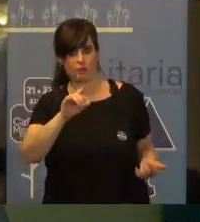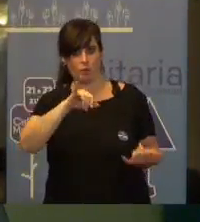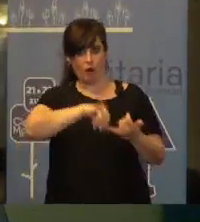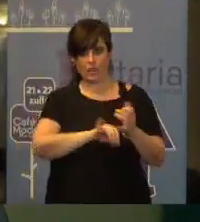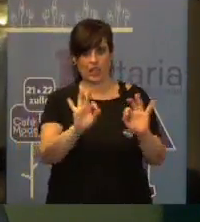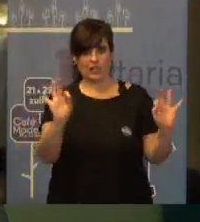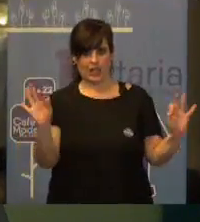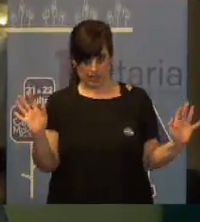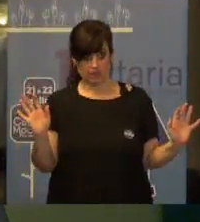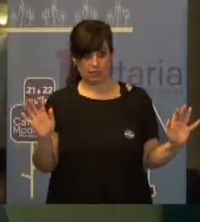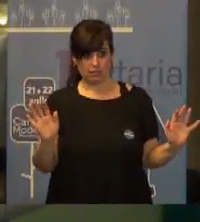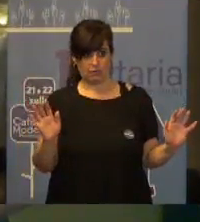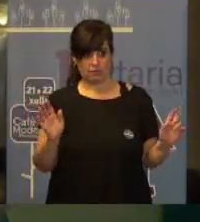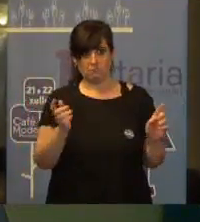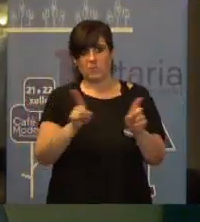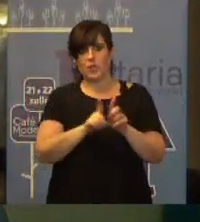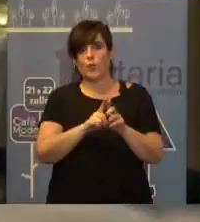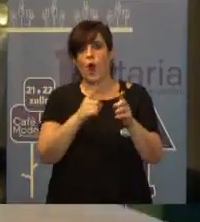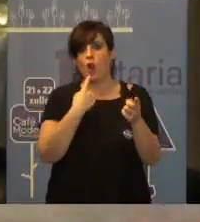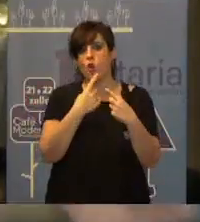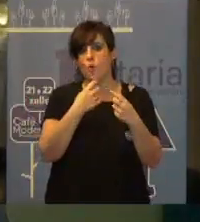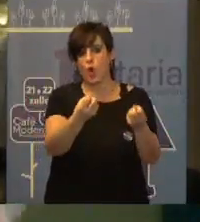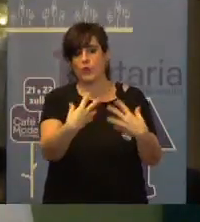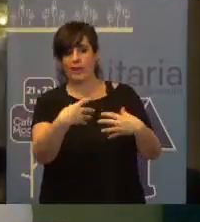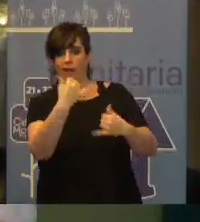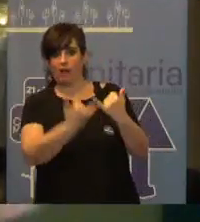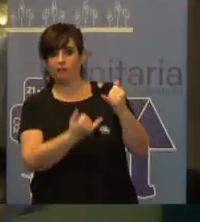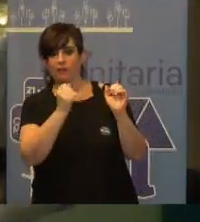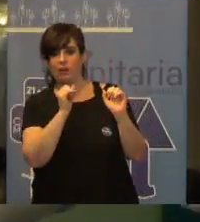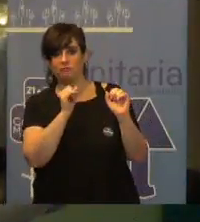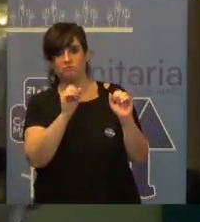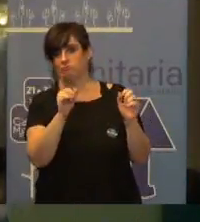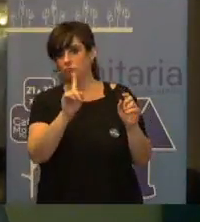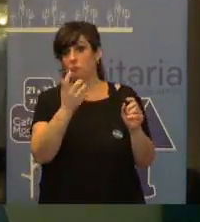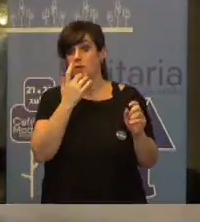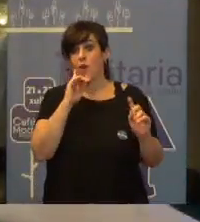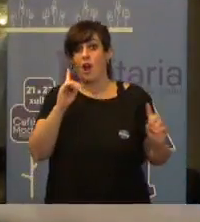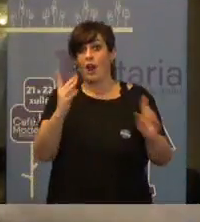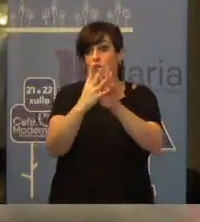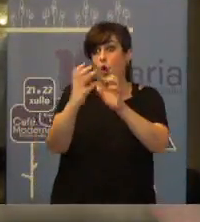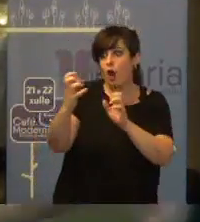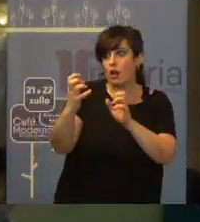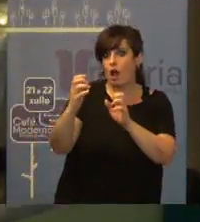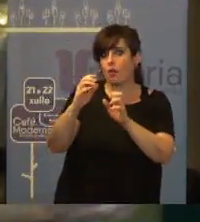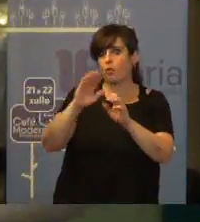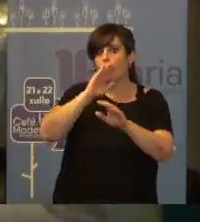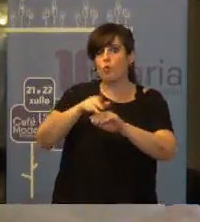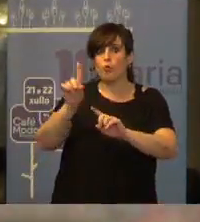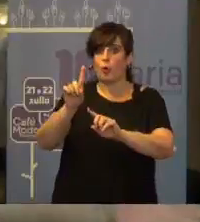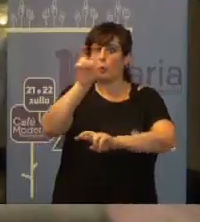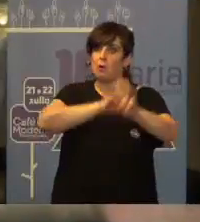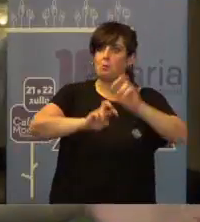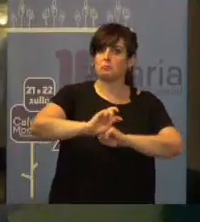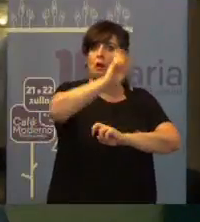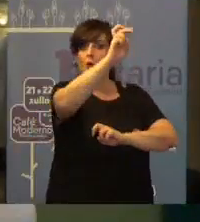nos deixe o noivo e nos enfadamos, somos aliados, chegamos a un acordo, ese acordo non se cumple, pois se busca outro. Así de